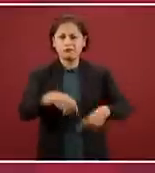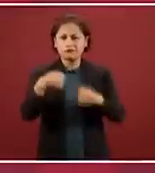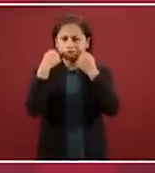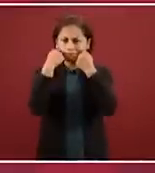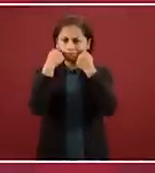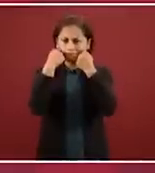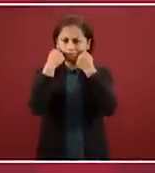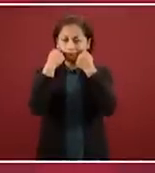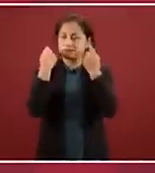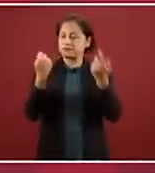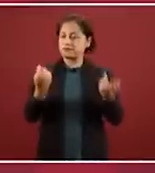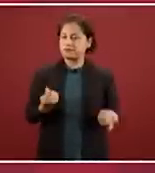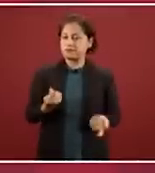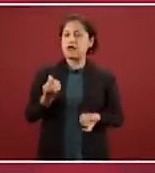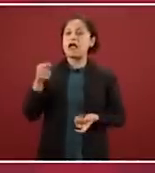Lo importante